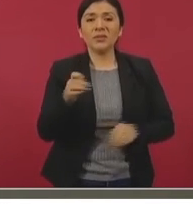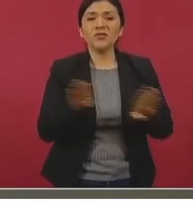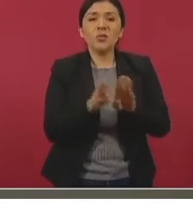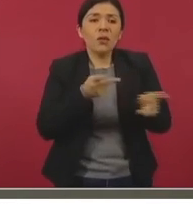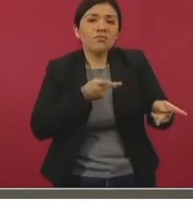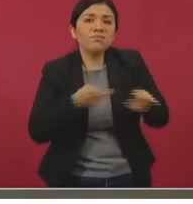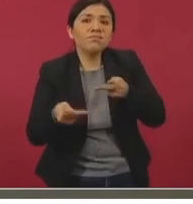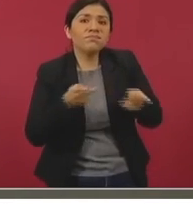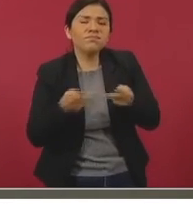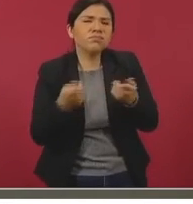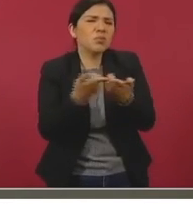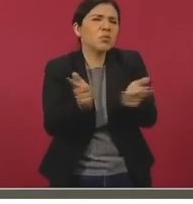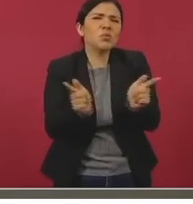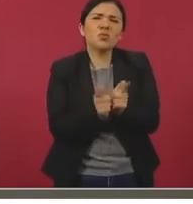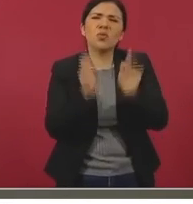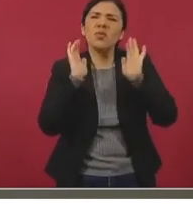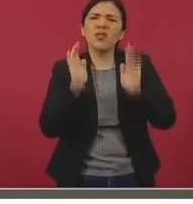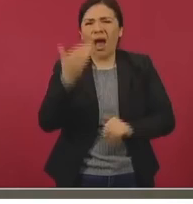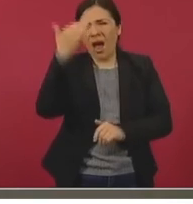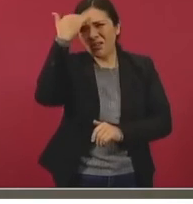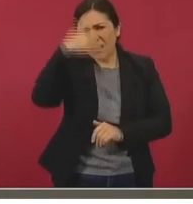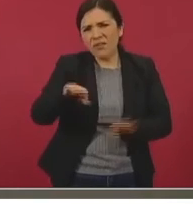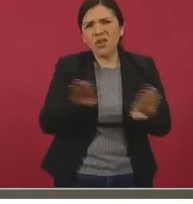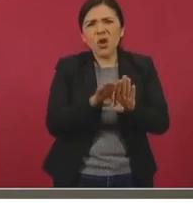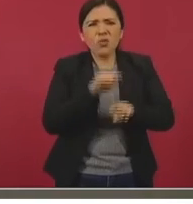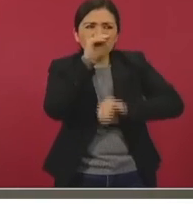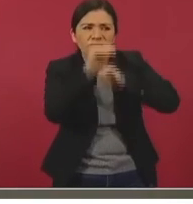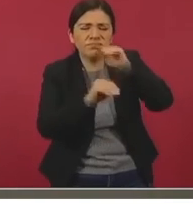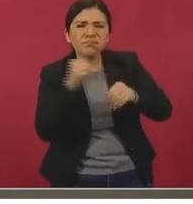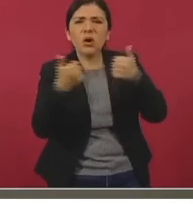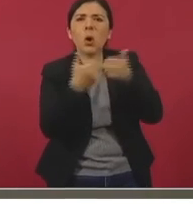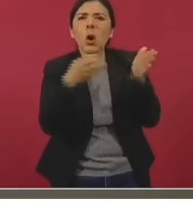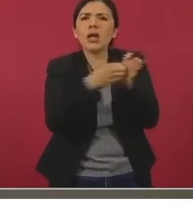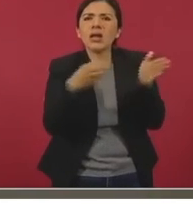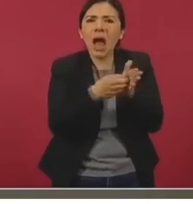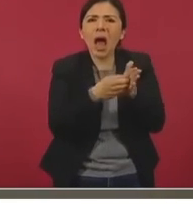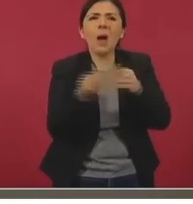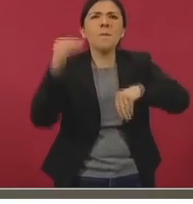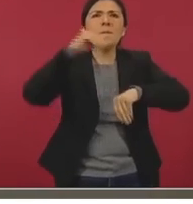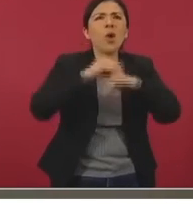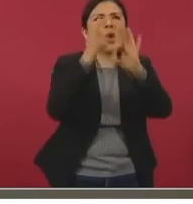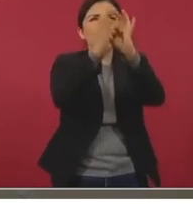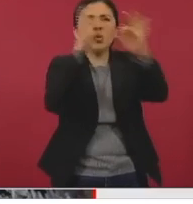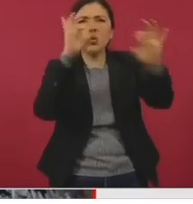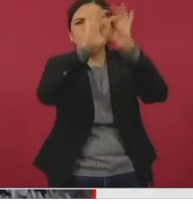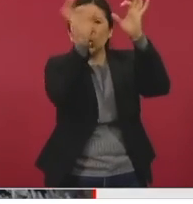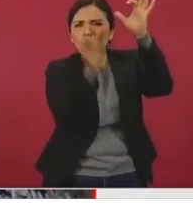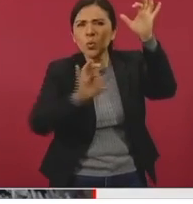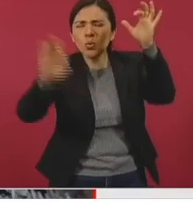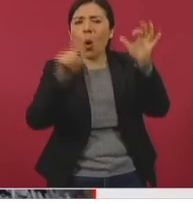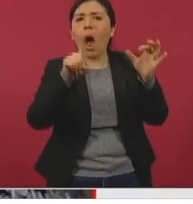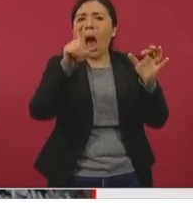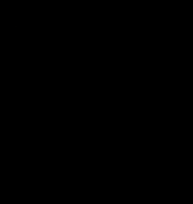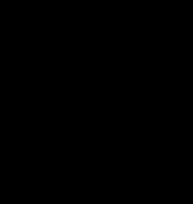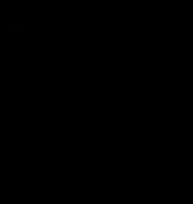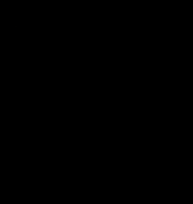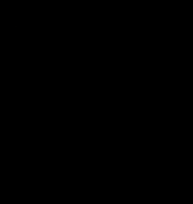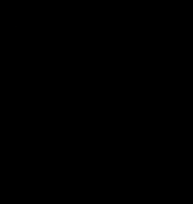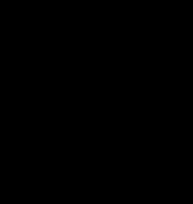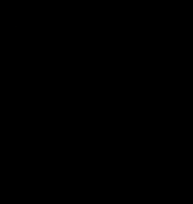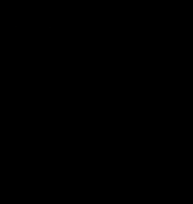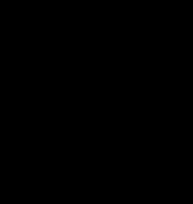infraestructura criminal, donde adecuaron las cajas, pusieron estructura tubular, depósitos de agua e hileras de ventiladores.